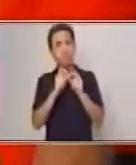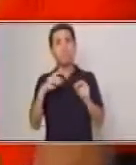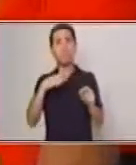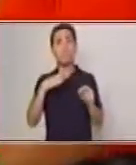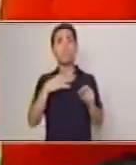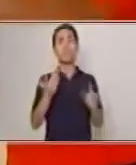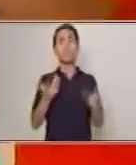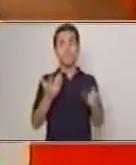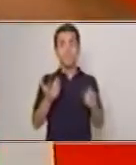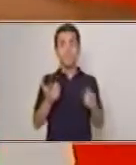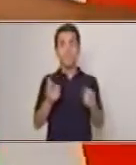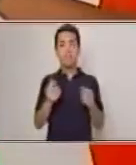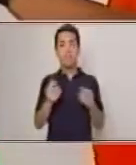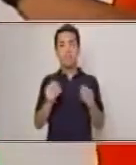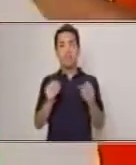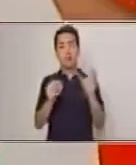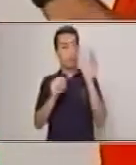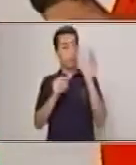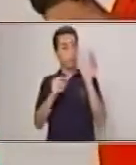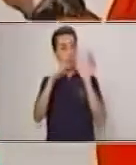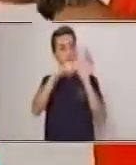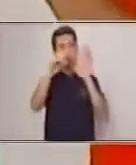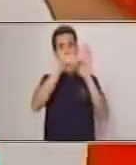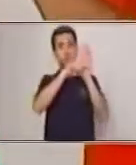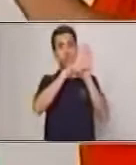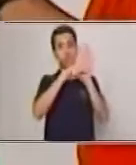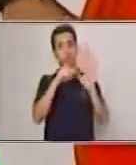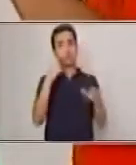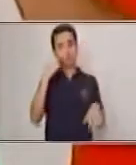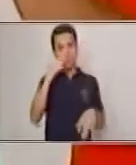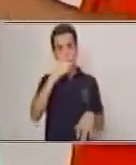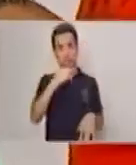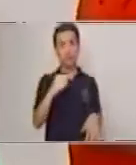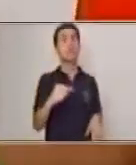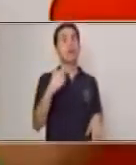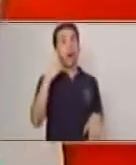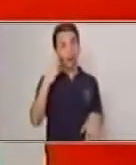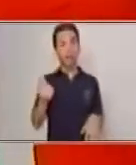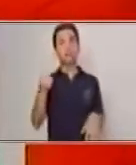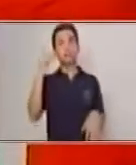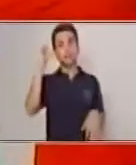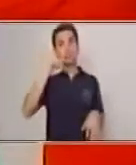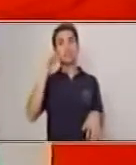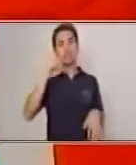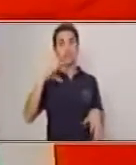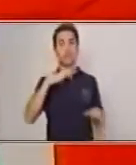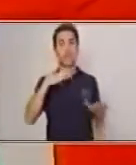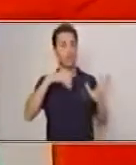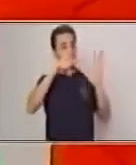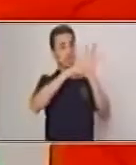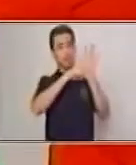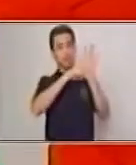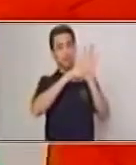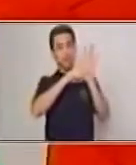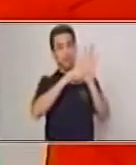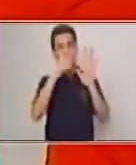menos. Entonces cumple con el tema. Diferencia de cubos perfectos.